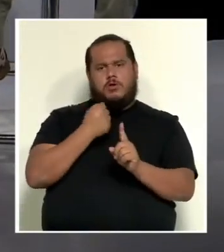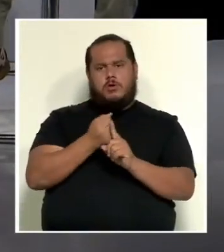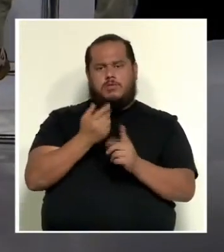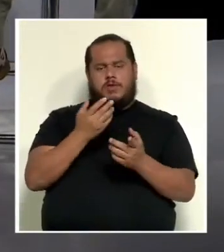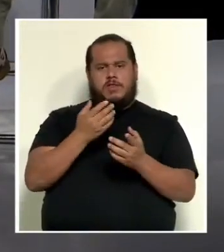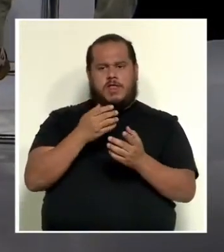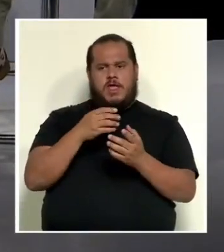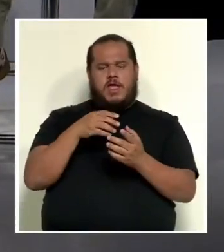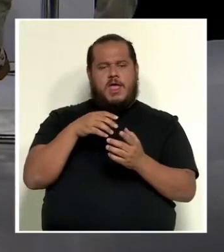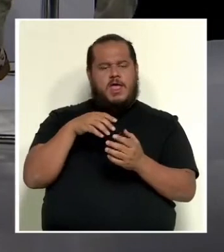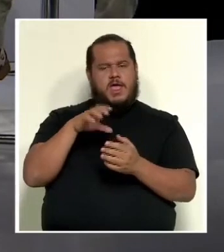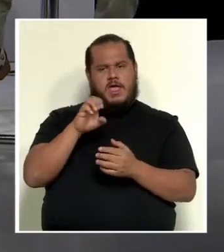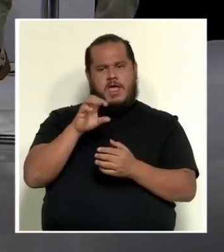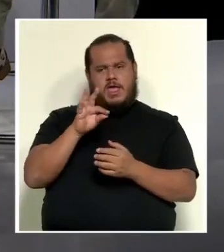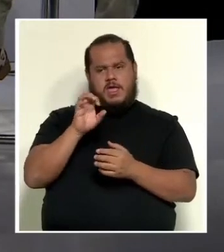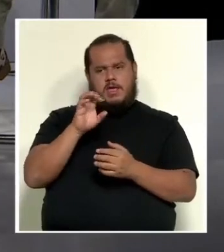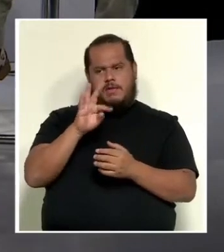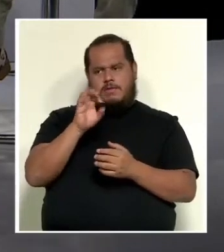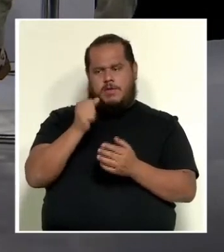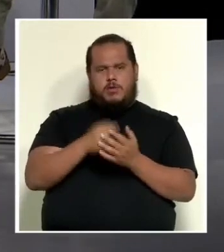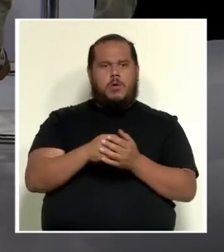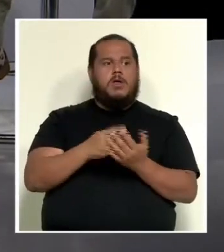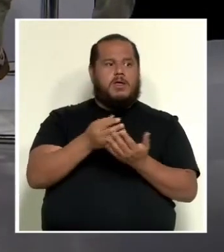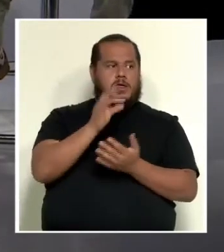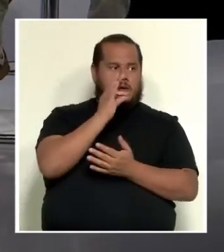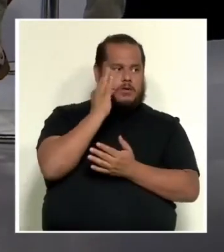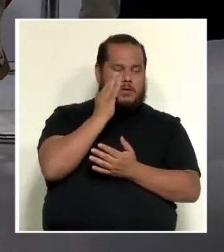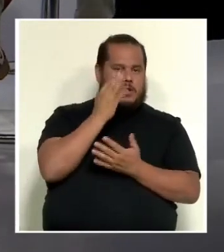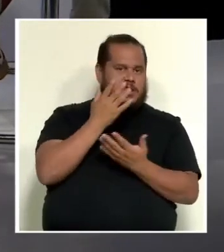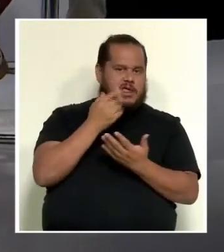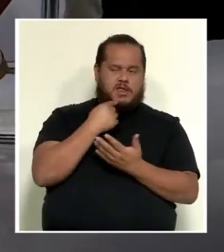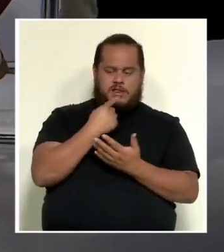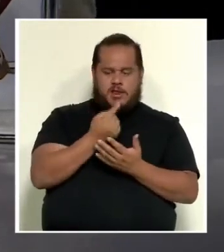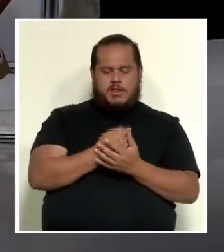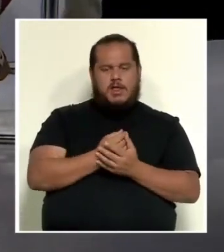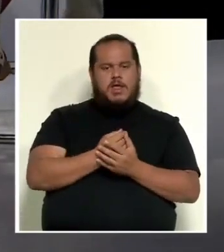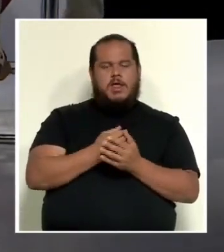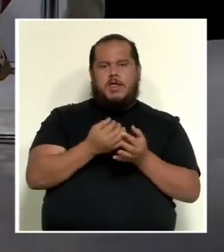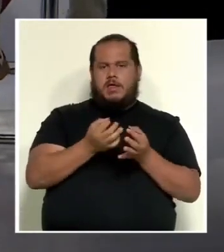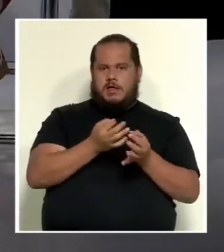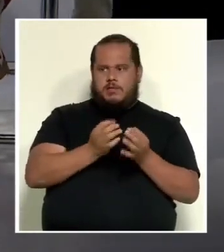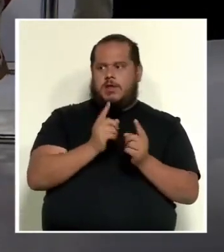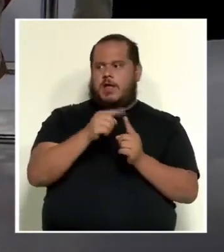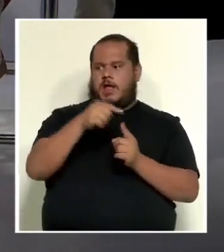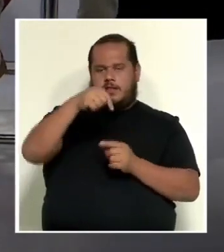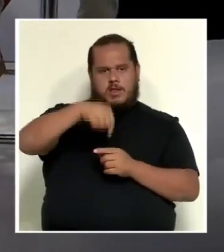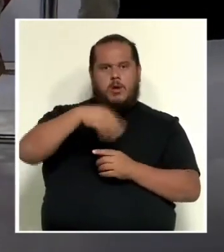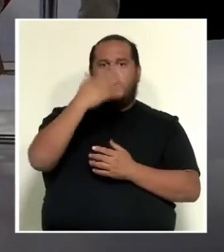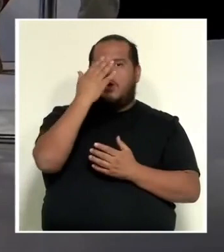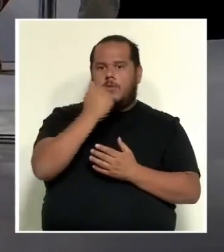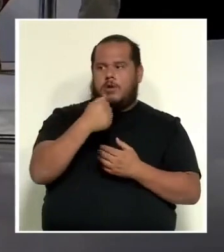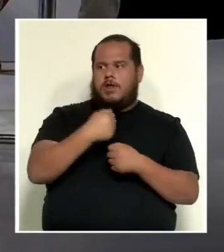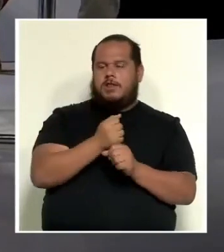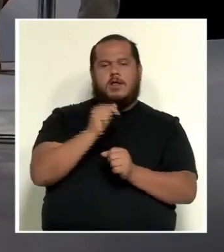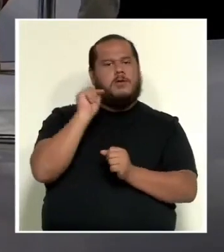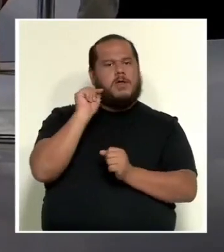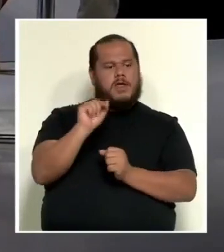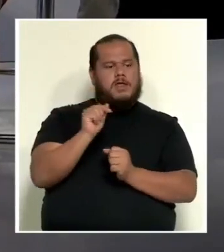efecto, y don José María Figueres y su equipo se repliega y explica hasta hoy por qué hicieron